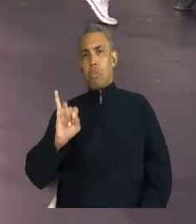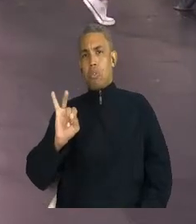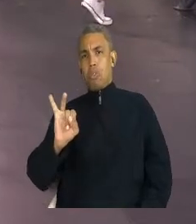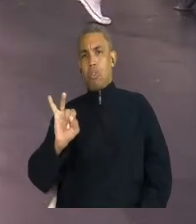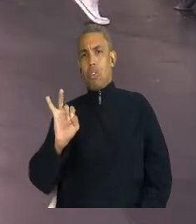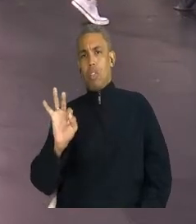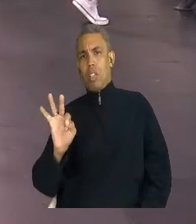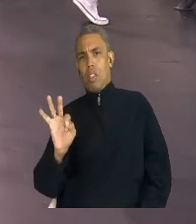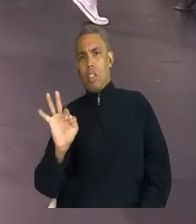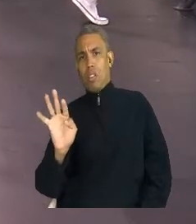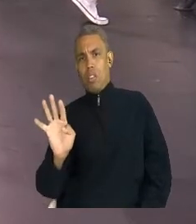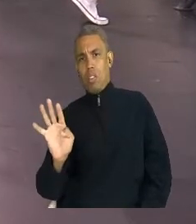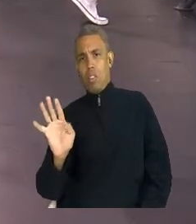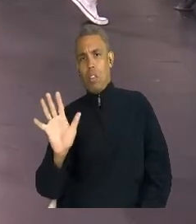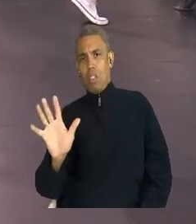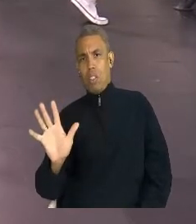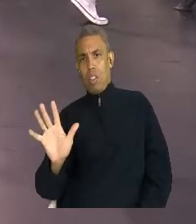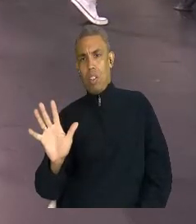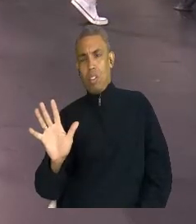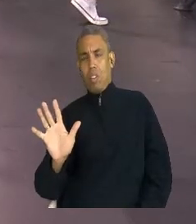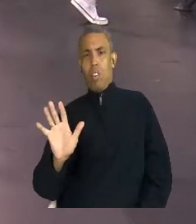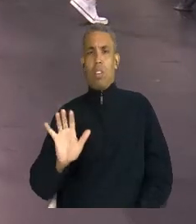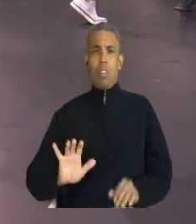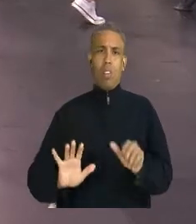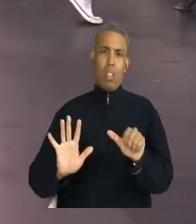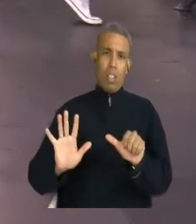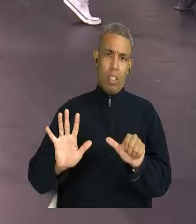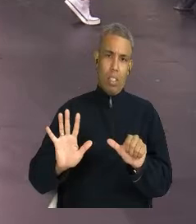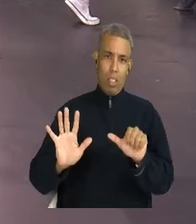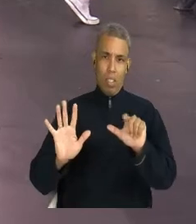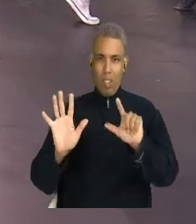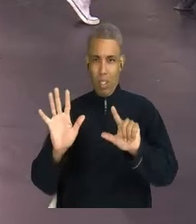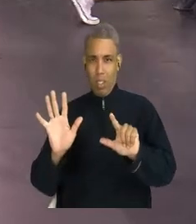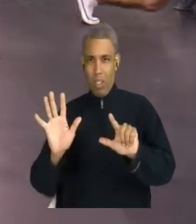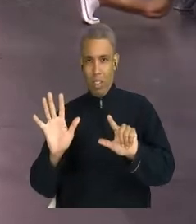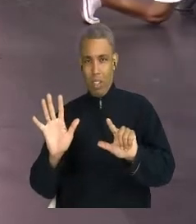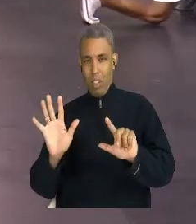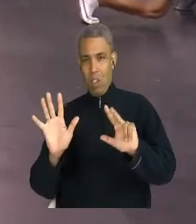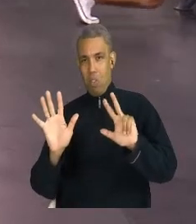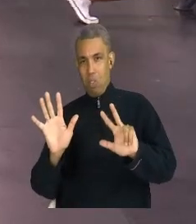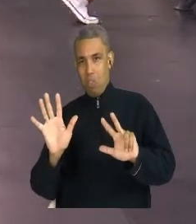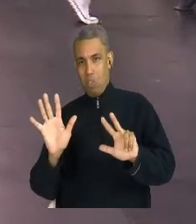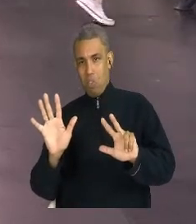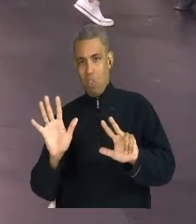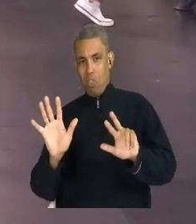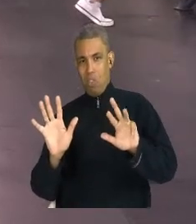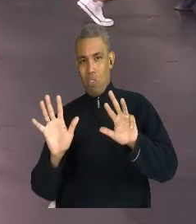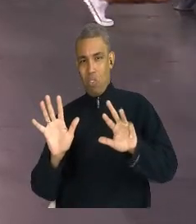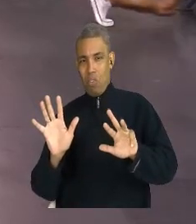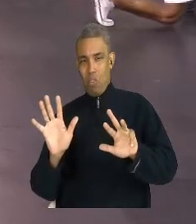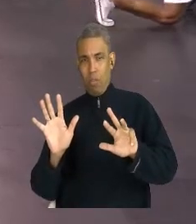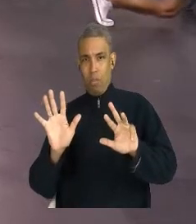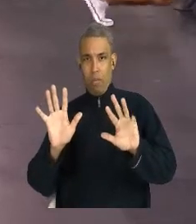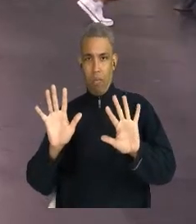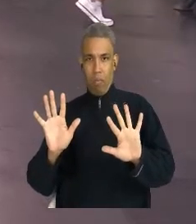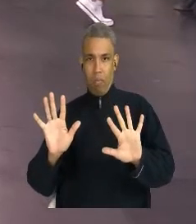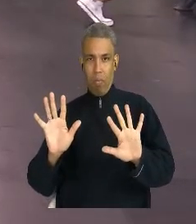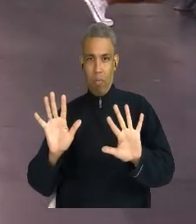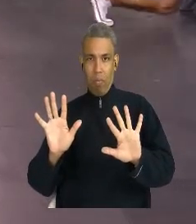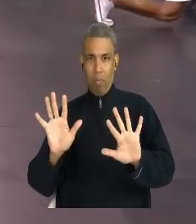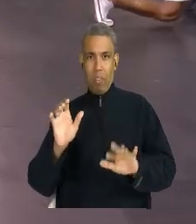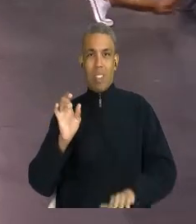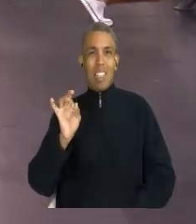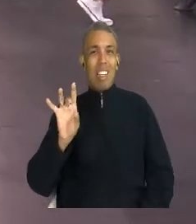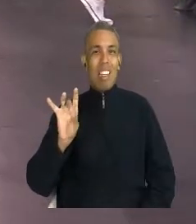3, 4, 5, 6, 7, 8, 9,